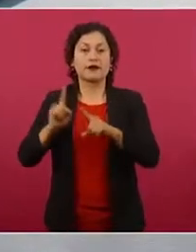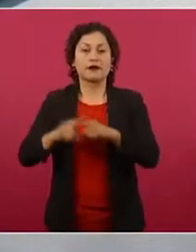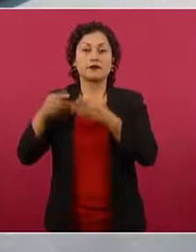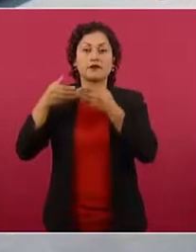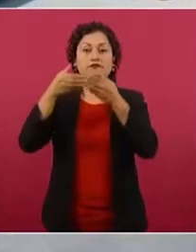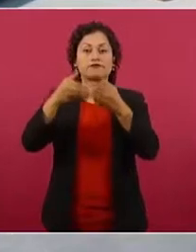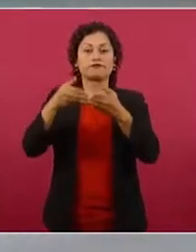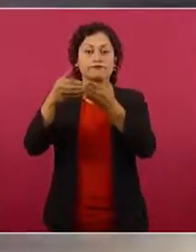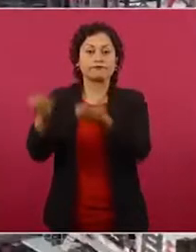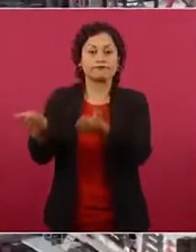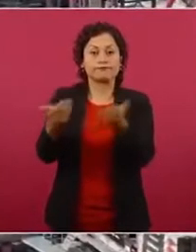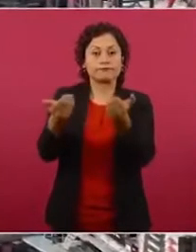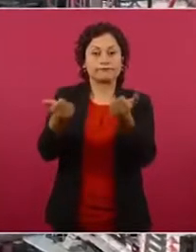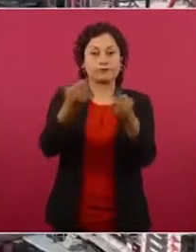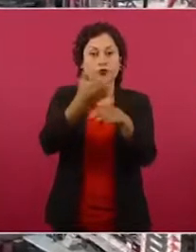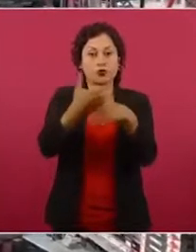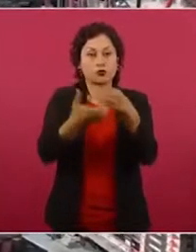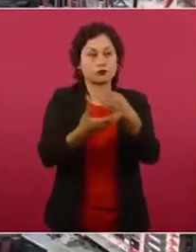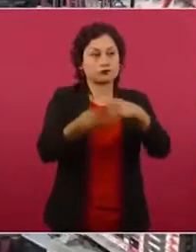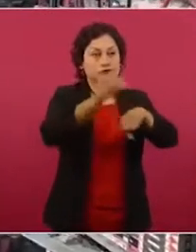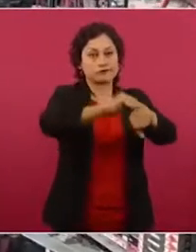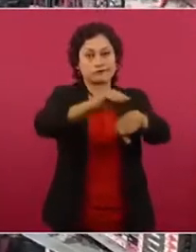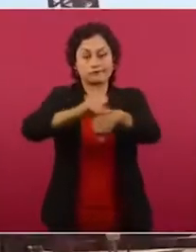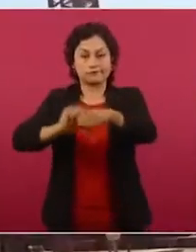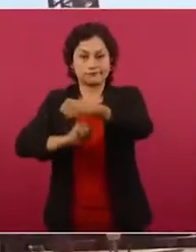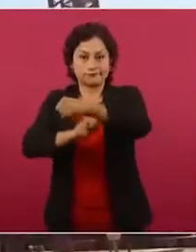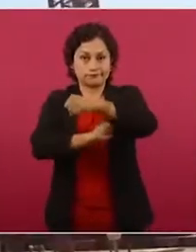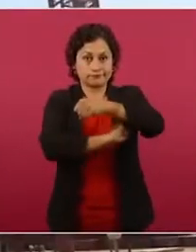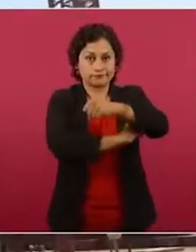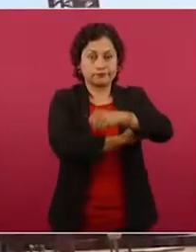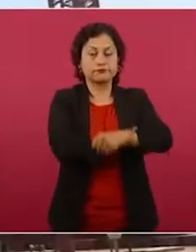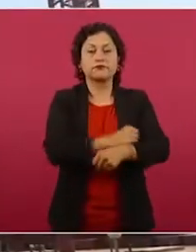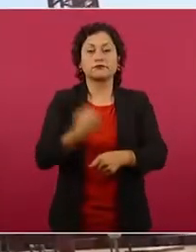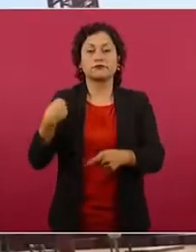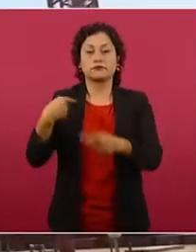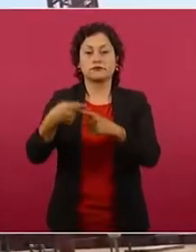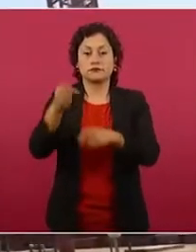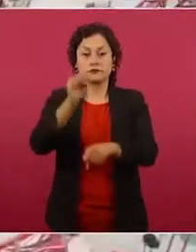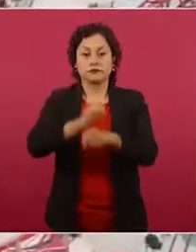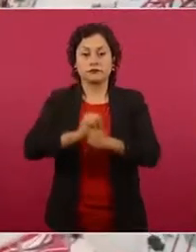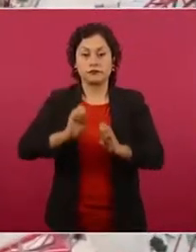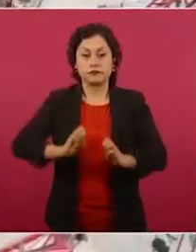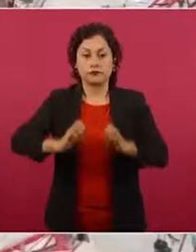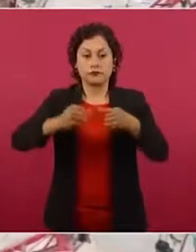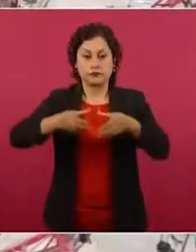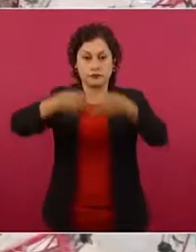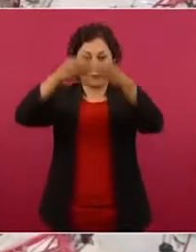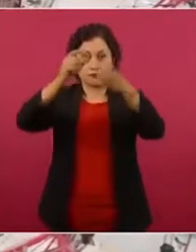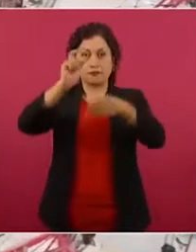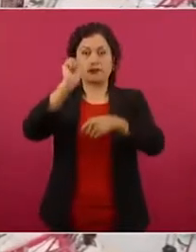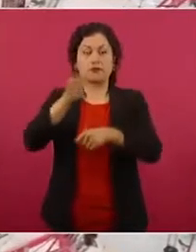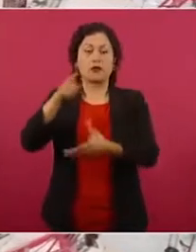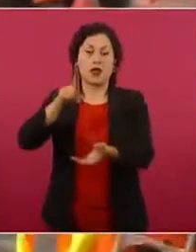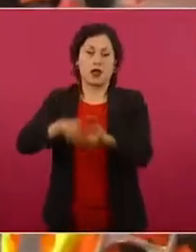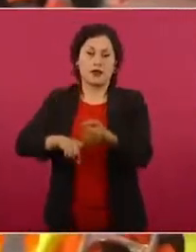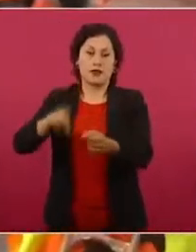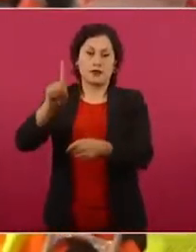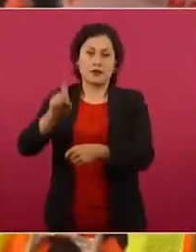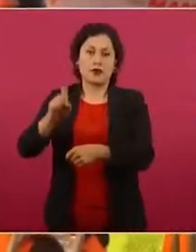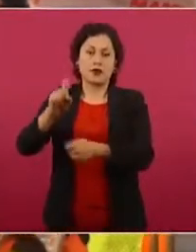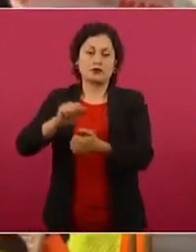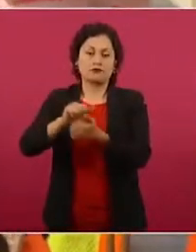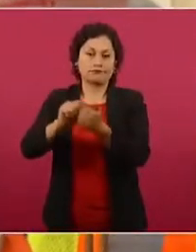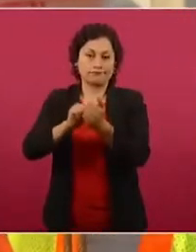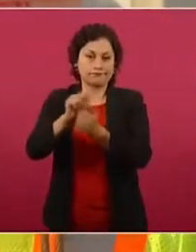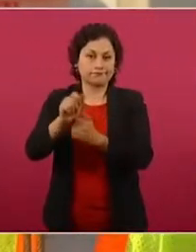inmediata colocación. Esta semana se instaló la torre fraccionadora DS-40001 en la planta hidrotratadora de gasóleos y se montó